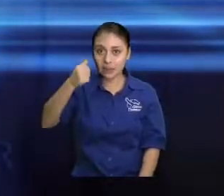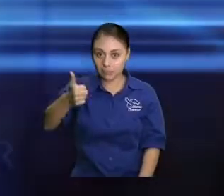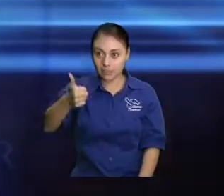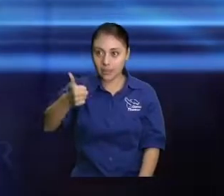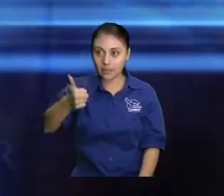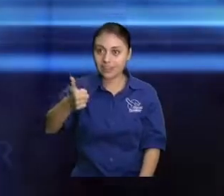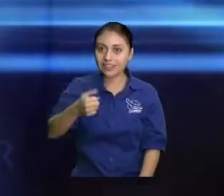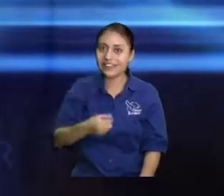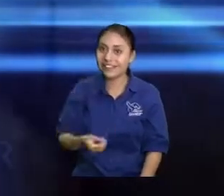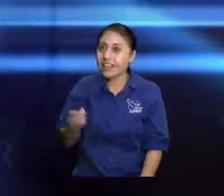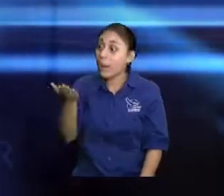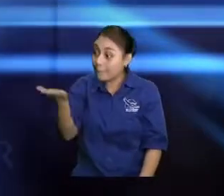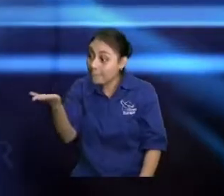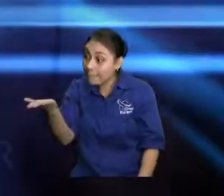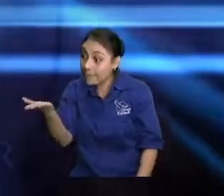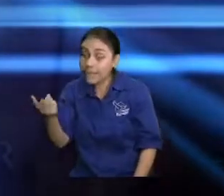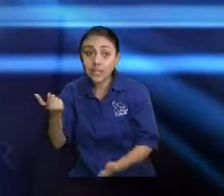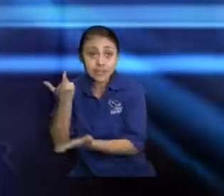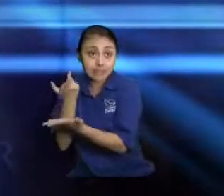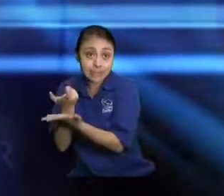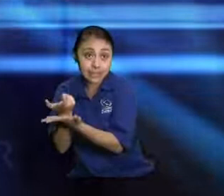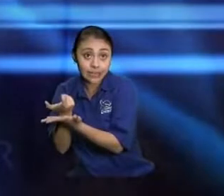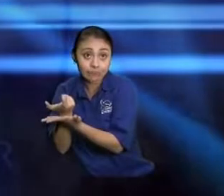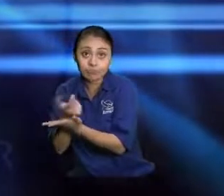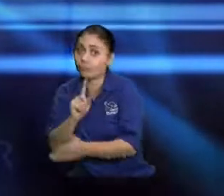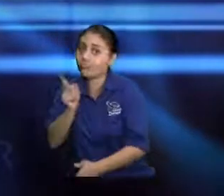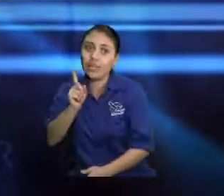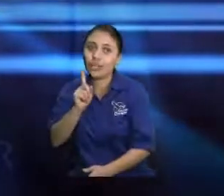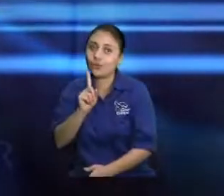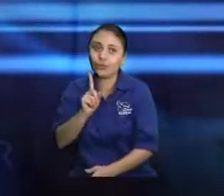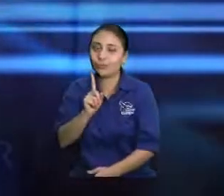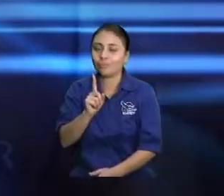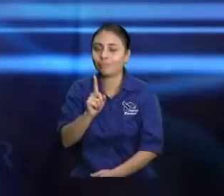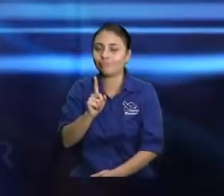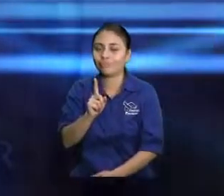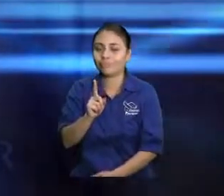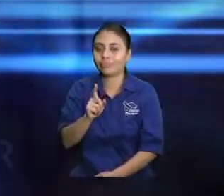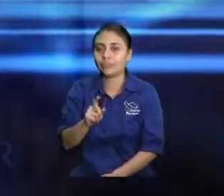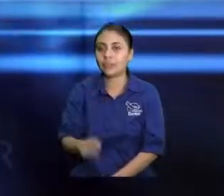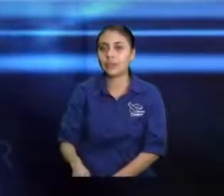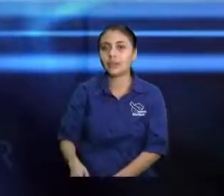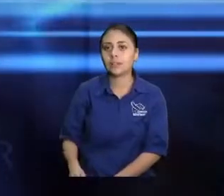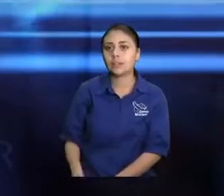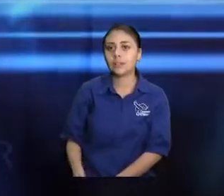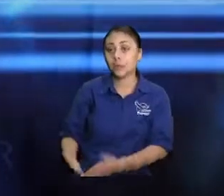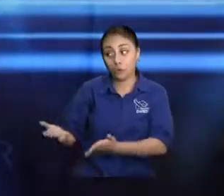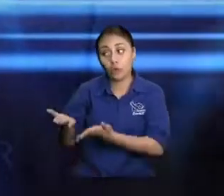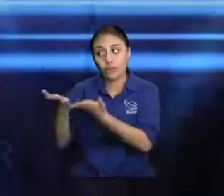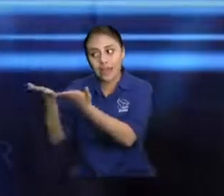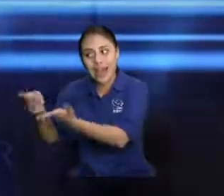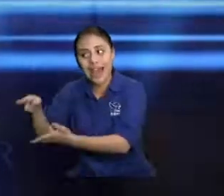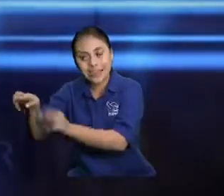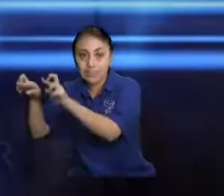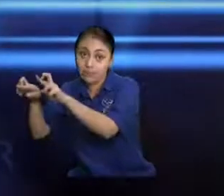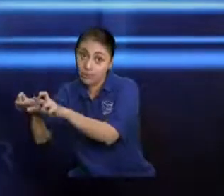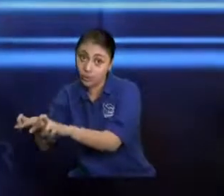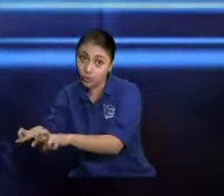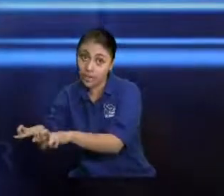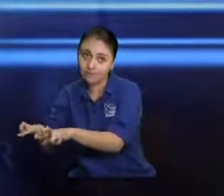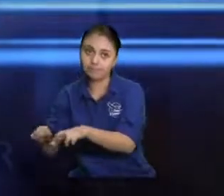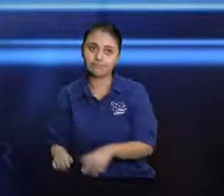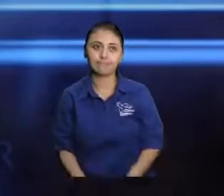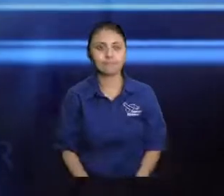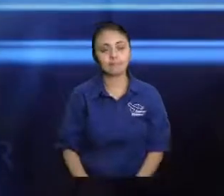Eso no lo digo yo. ¿O sí soy el que lo digo? Bueno, yo lo digo, pero solo repitiéndolo. Pero solo en el